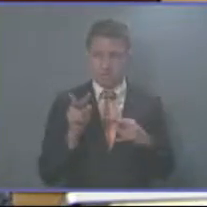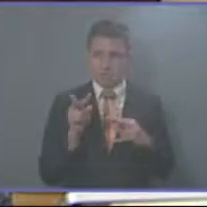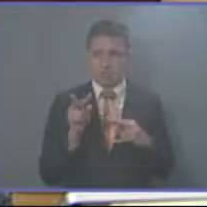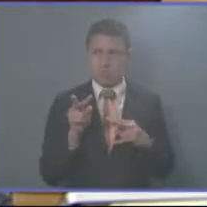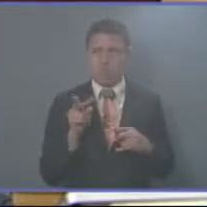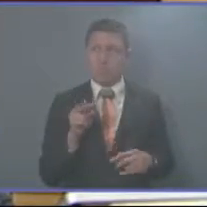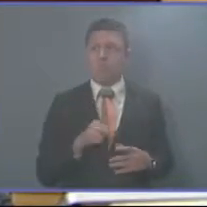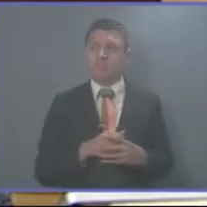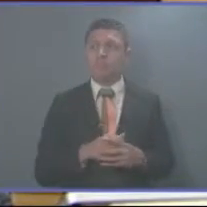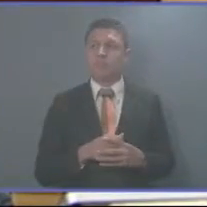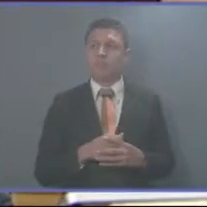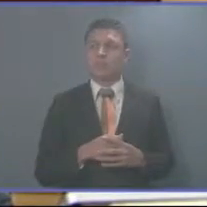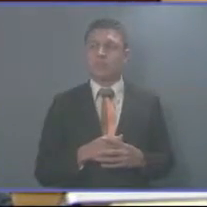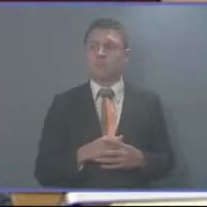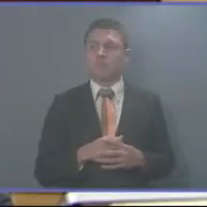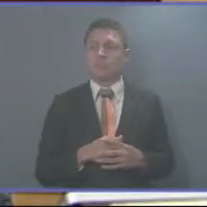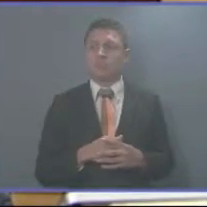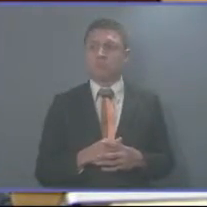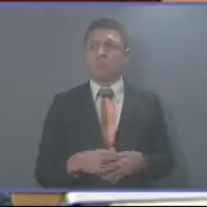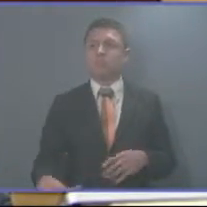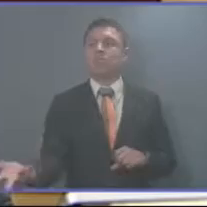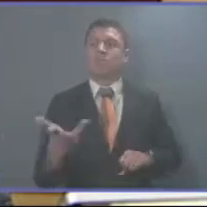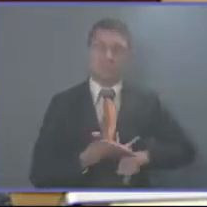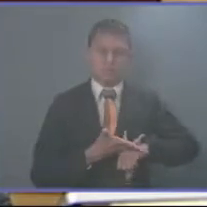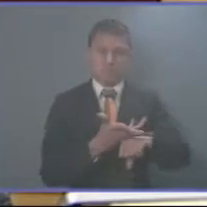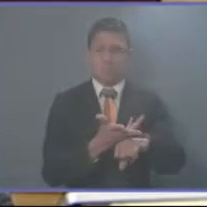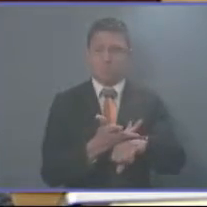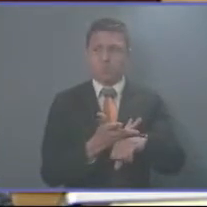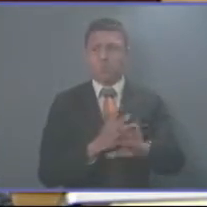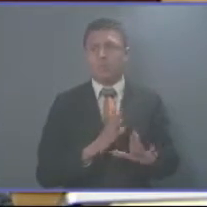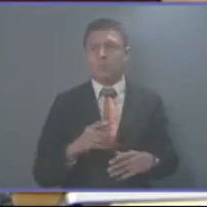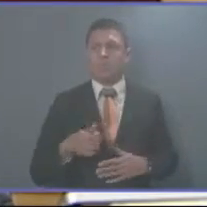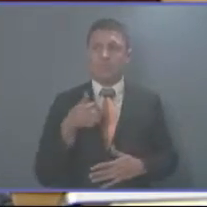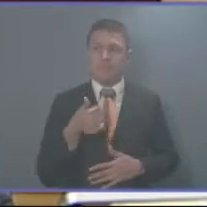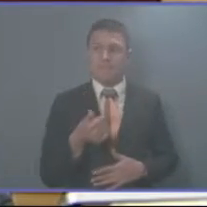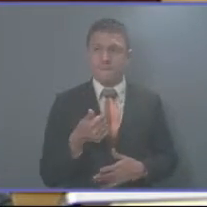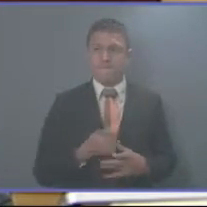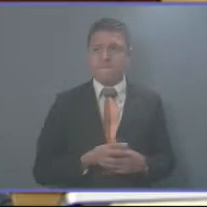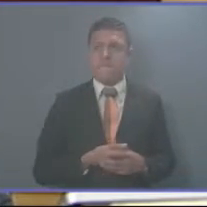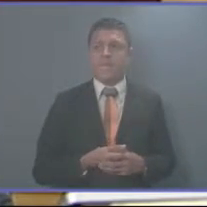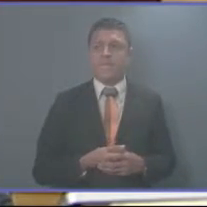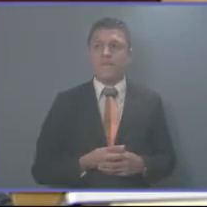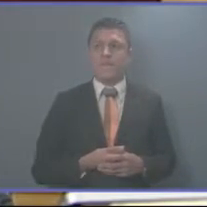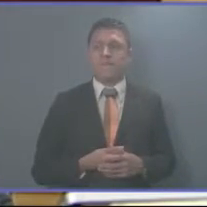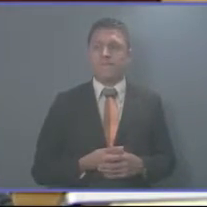eso, de transporte aéreo. Y qué bueno.